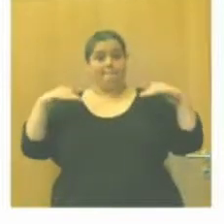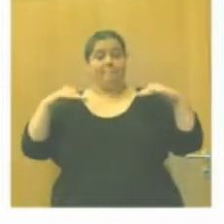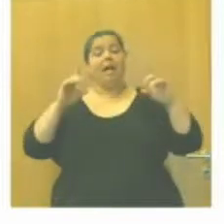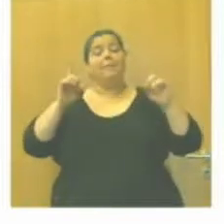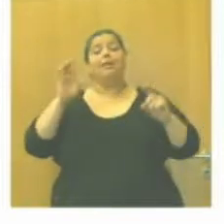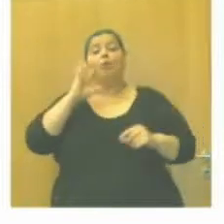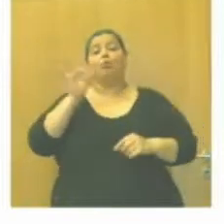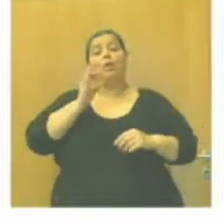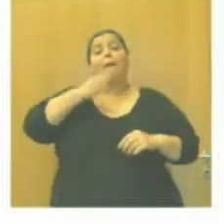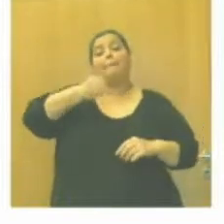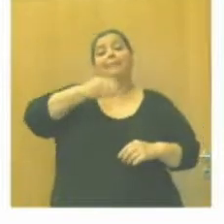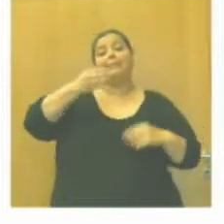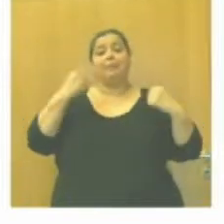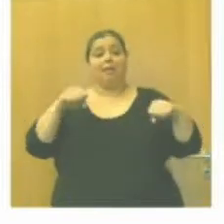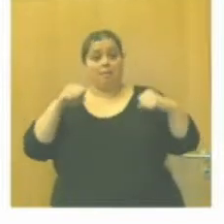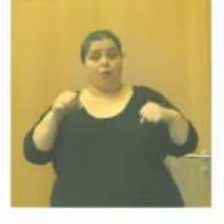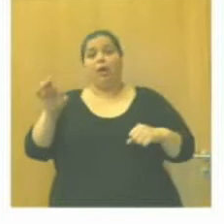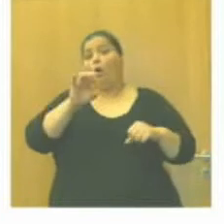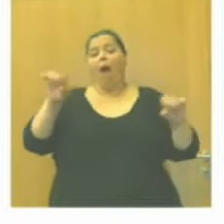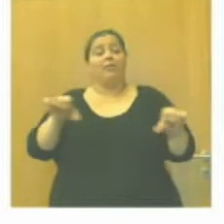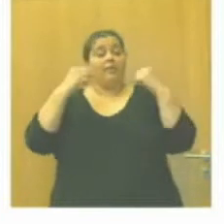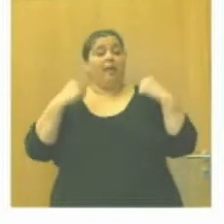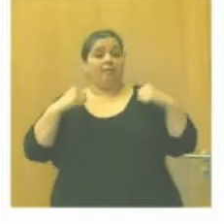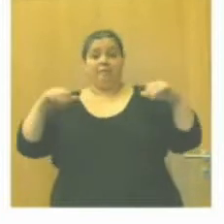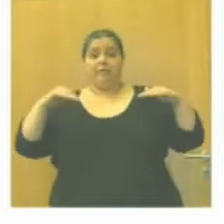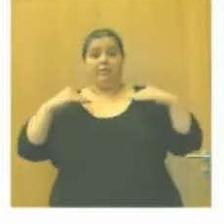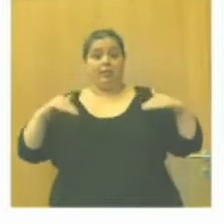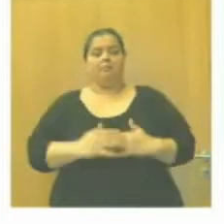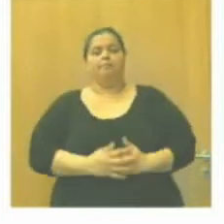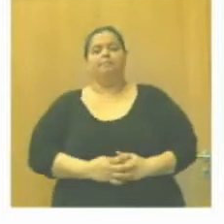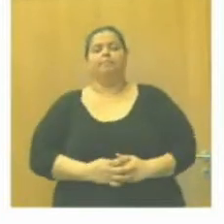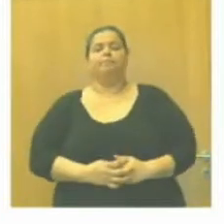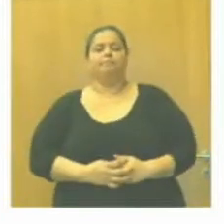participar en deportes o actividad física.